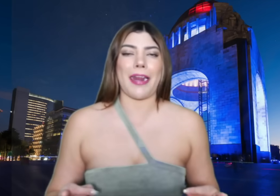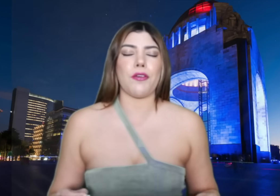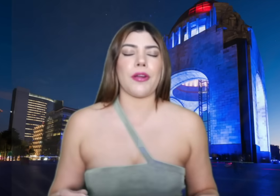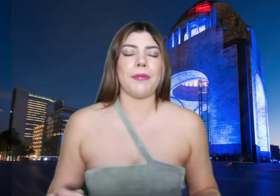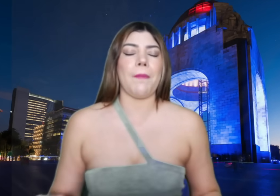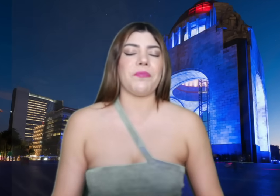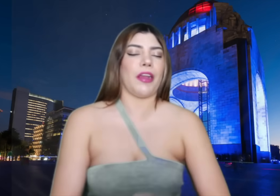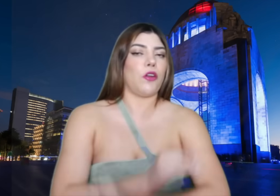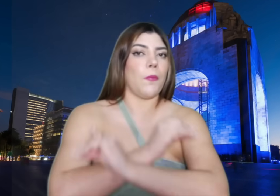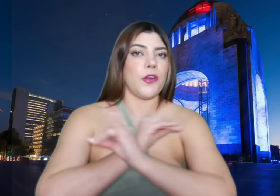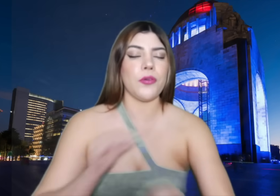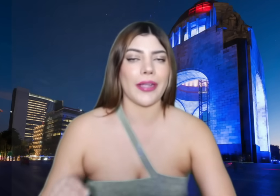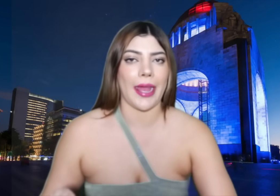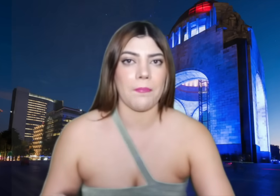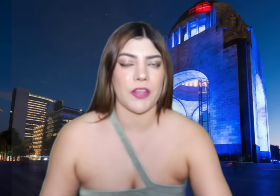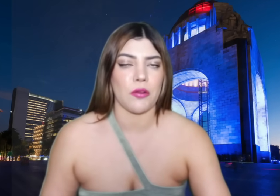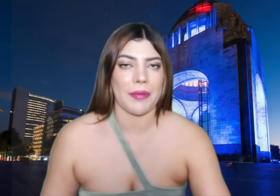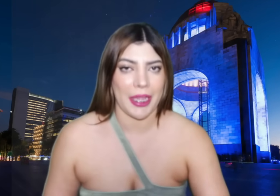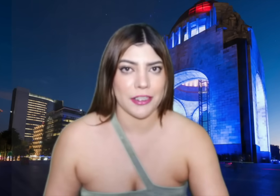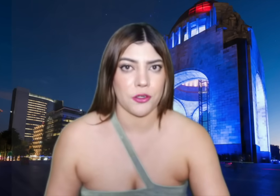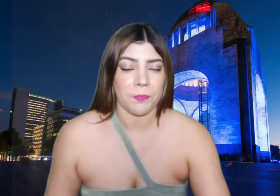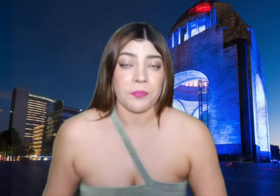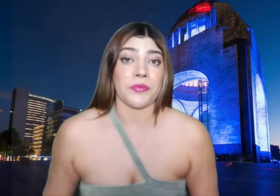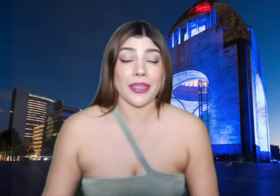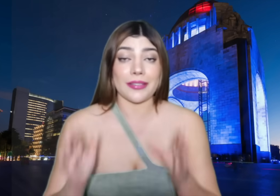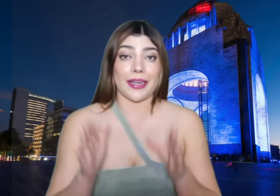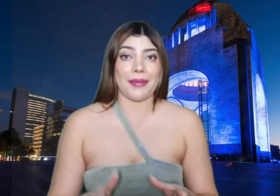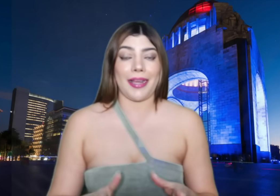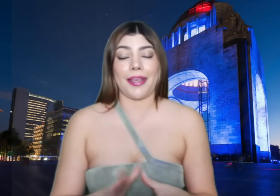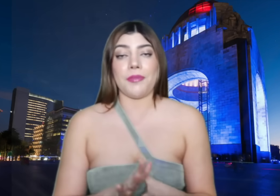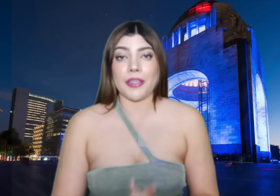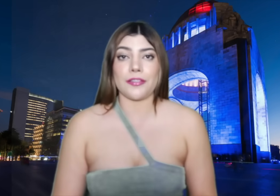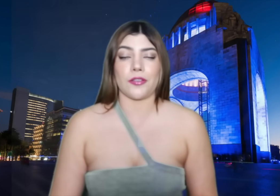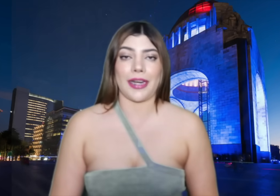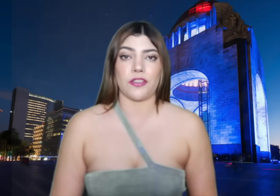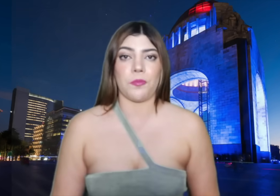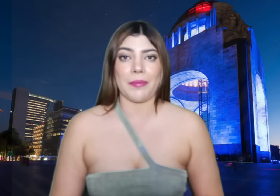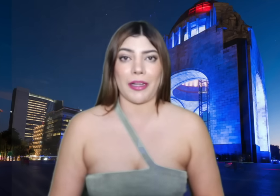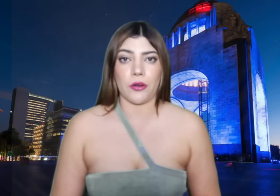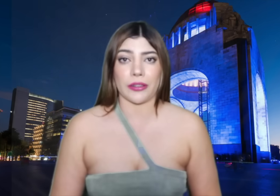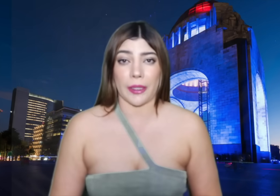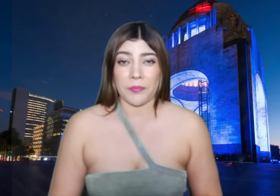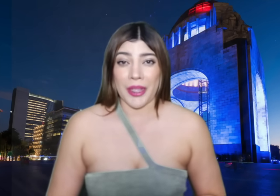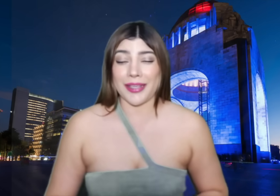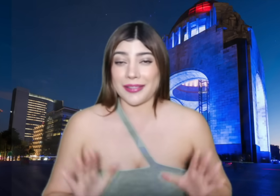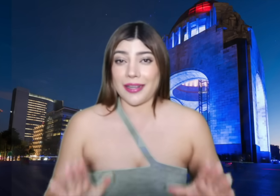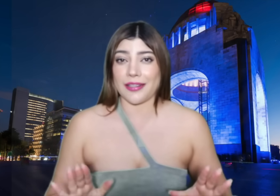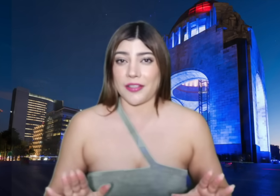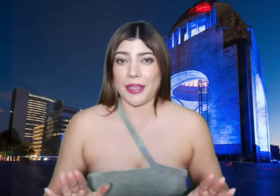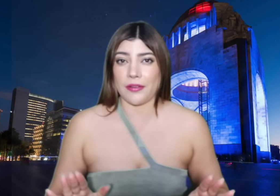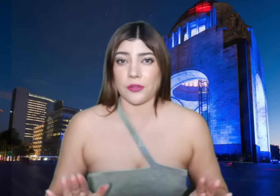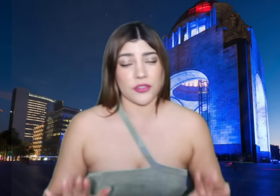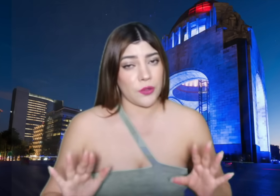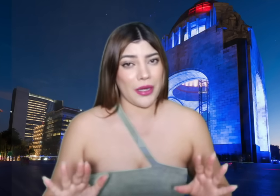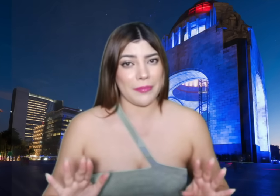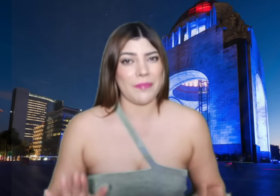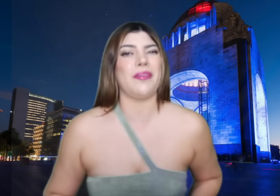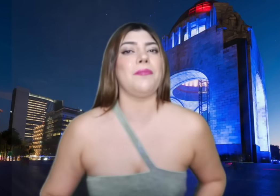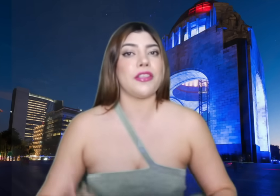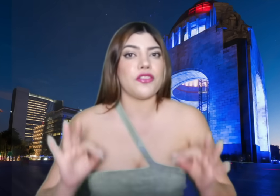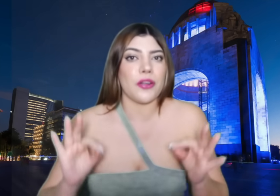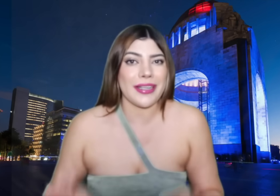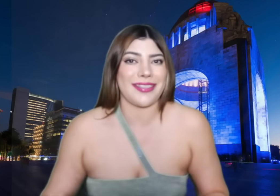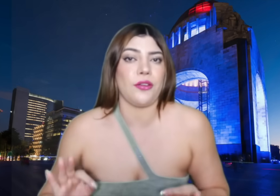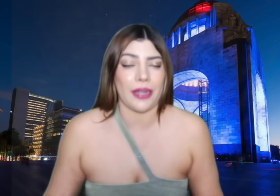López Obrador revienta como nunca antes lo había hecho. Y es que revela que ministros de la Suprema Corte están recibiendo